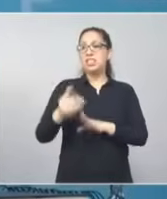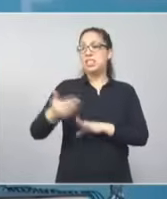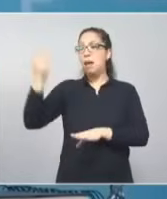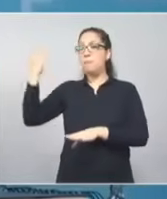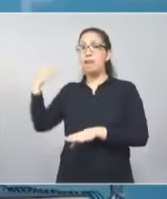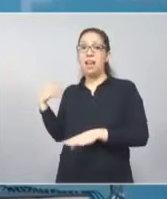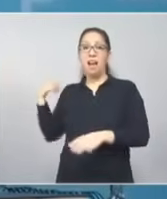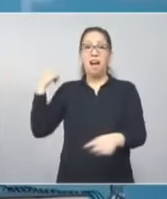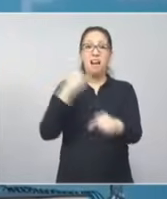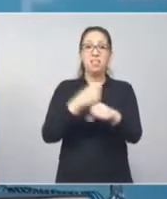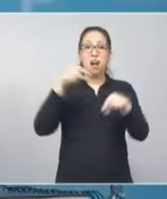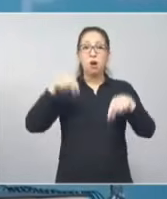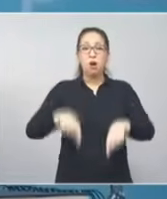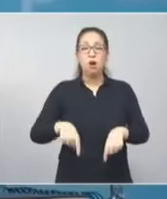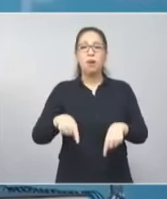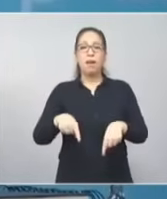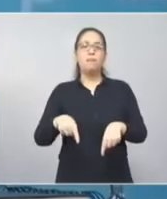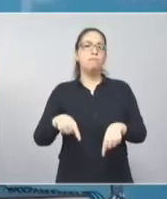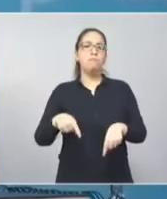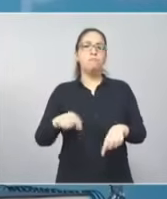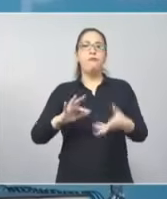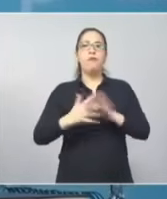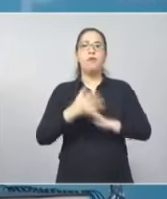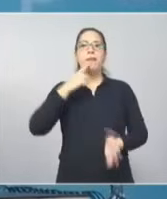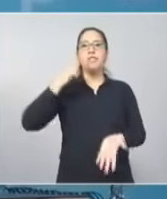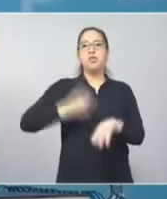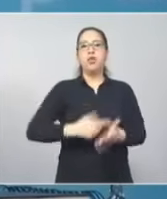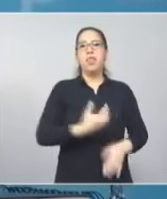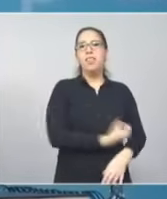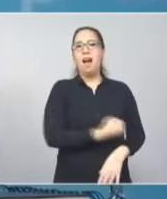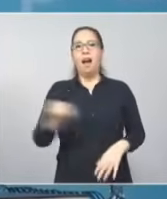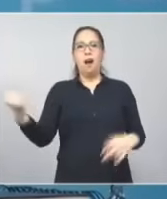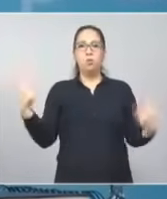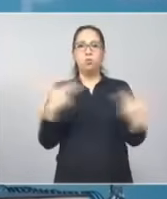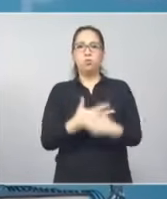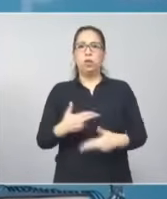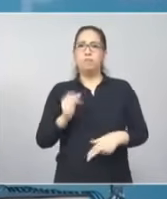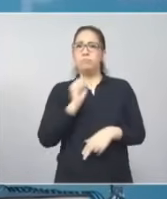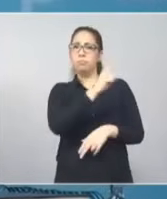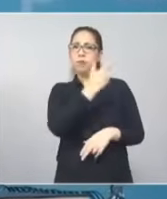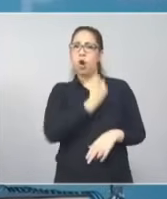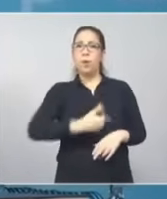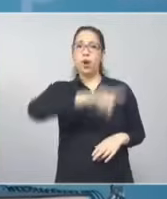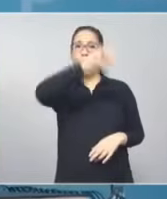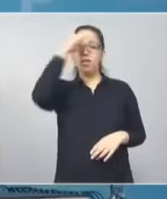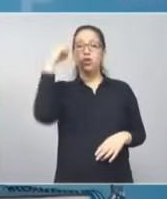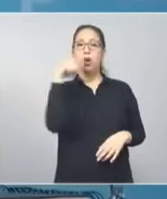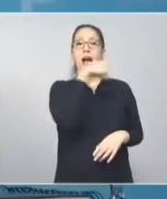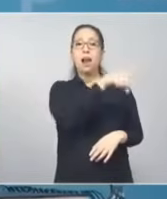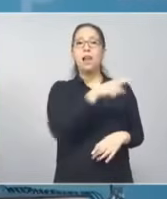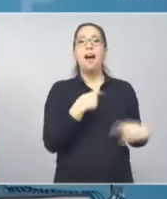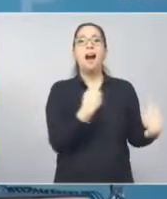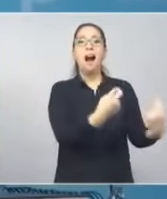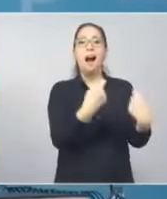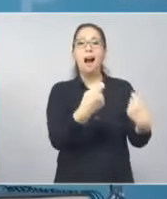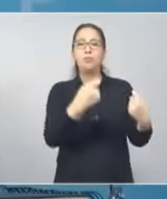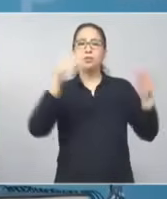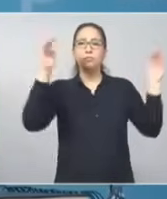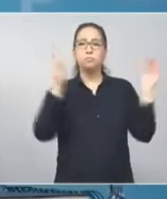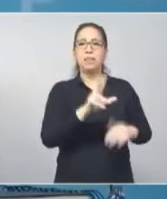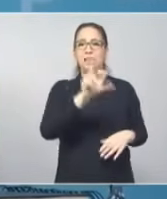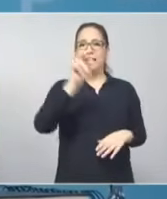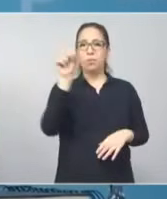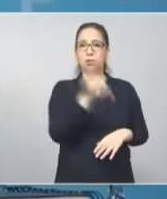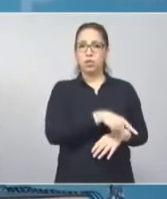fecha, de la política de ajuste que está llevando adelante el Gobierno Nacional, un ajuste del gasto de más de 30 puntos